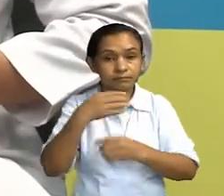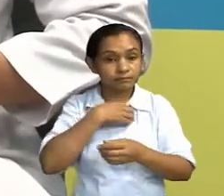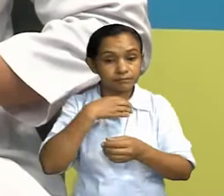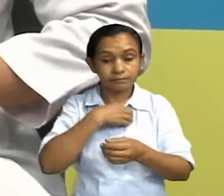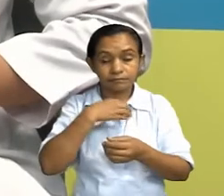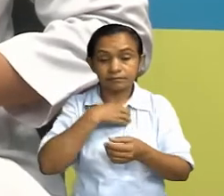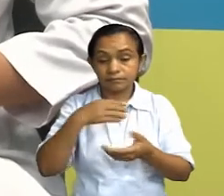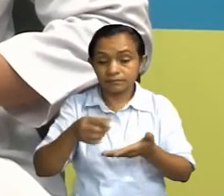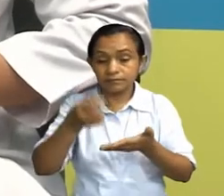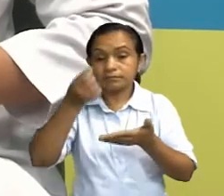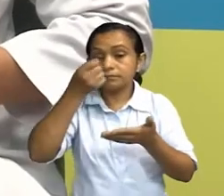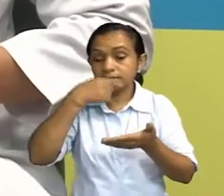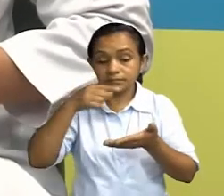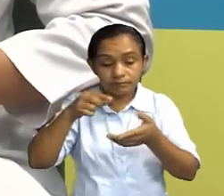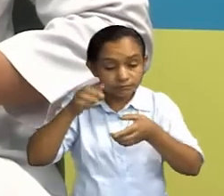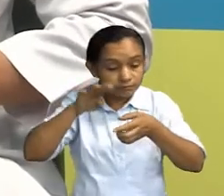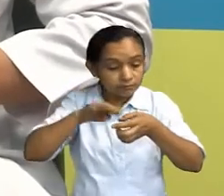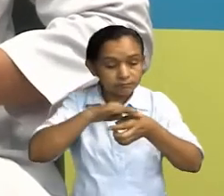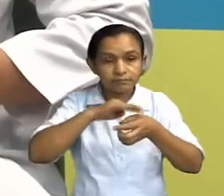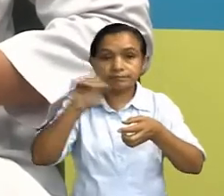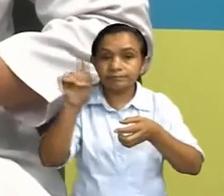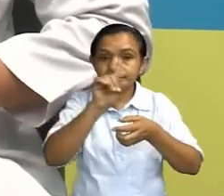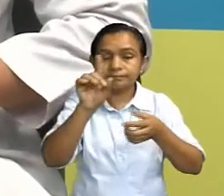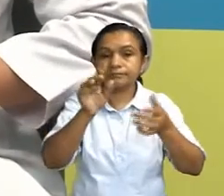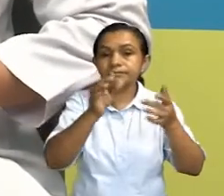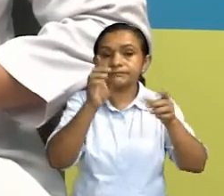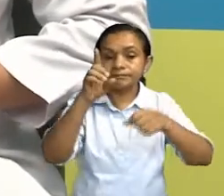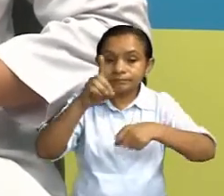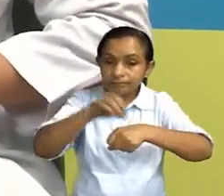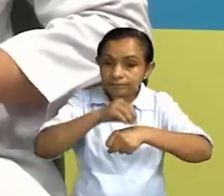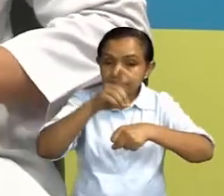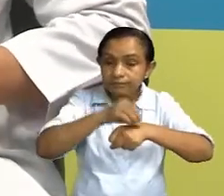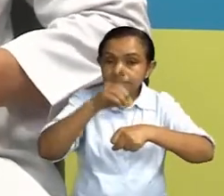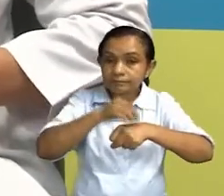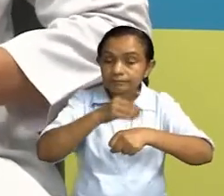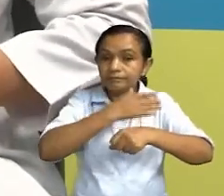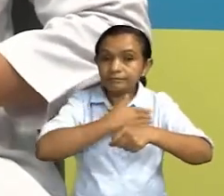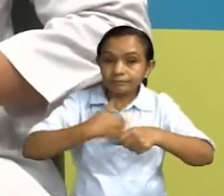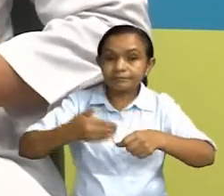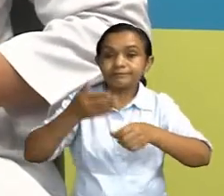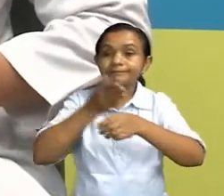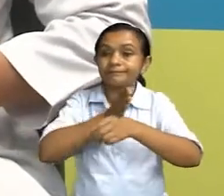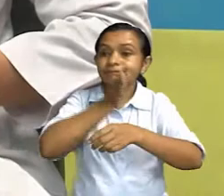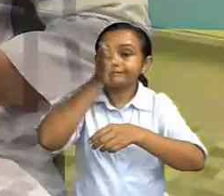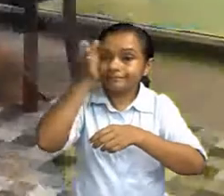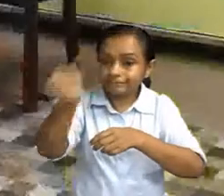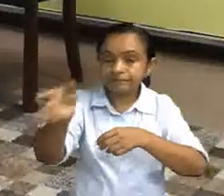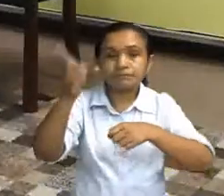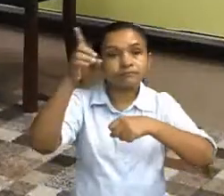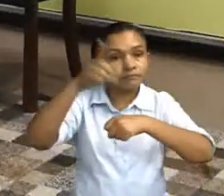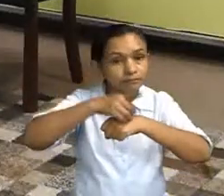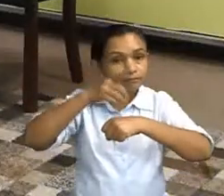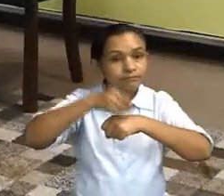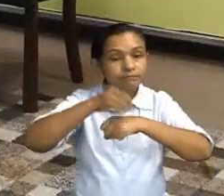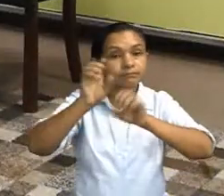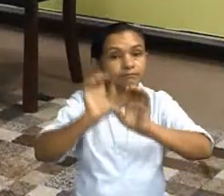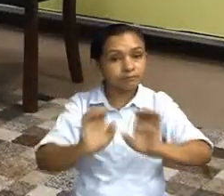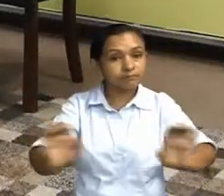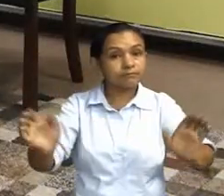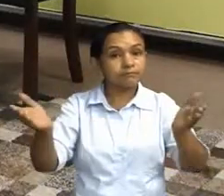automedicada. Siempre tiene que ser valorada por un especialista, por un pediatra, por un ginecólogo, y ver o tratar